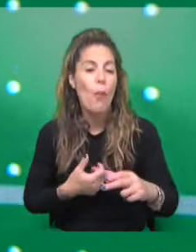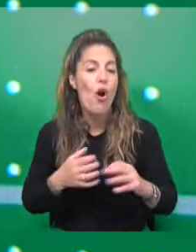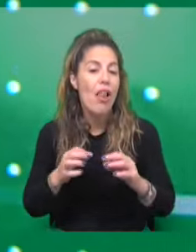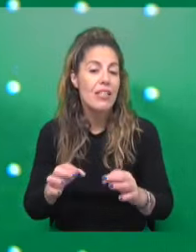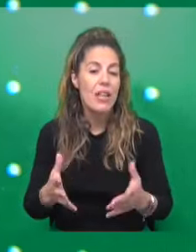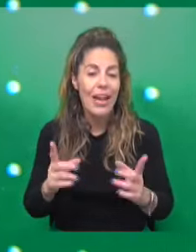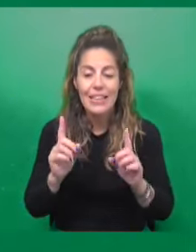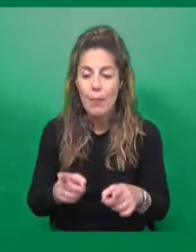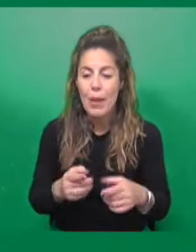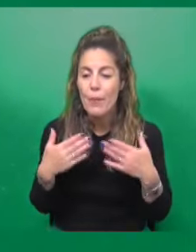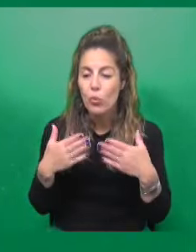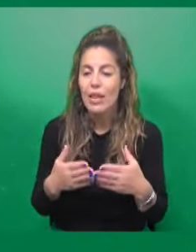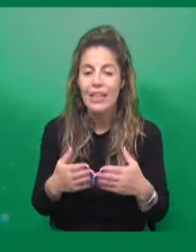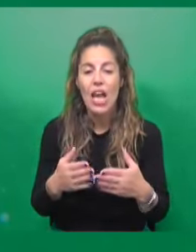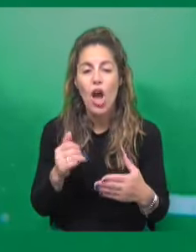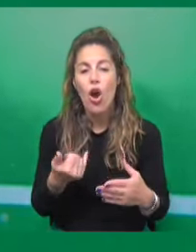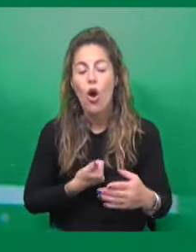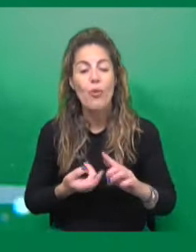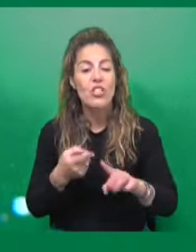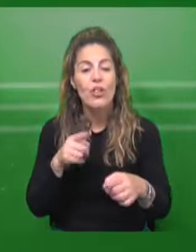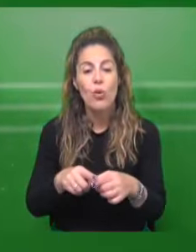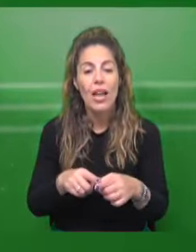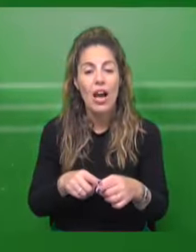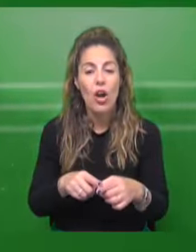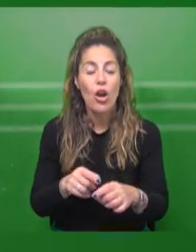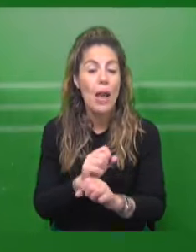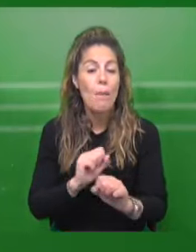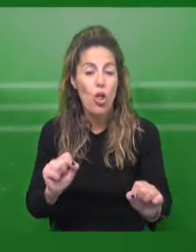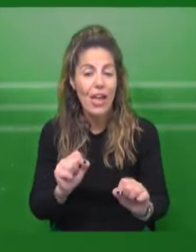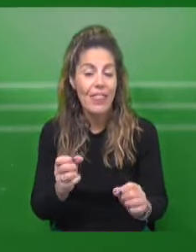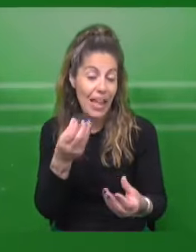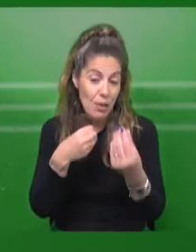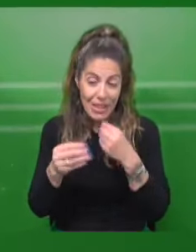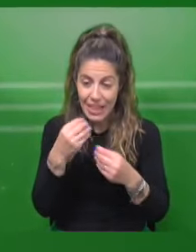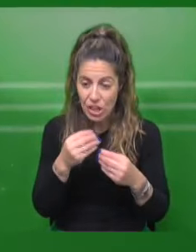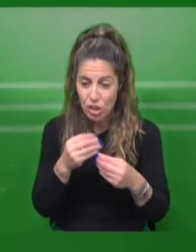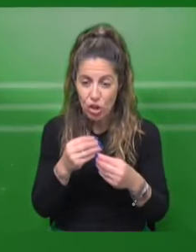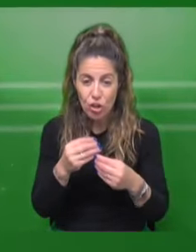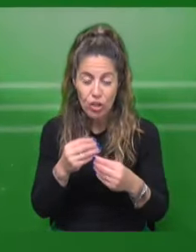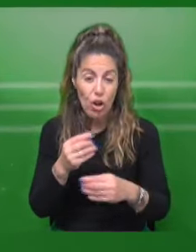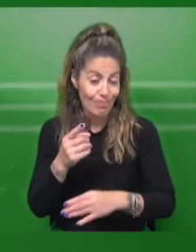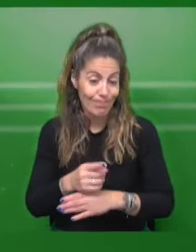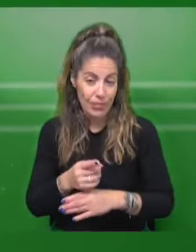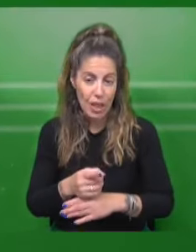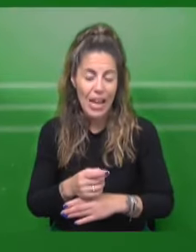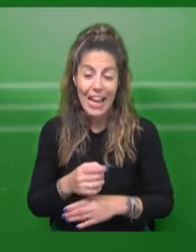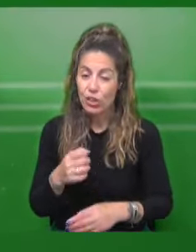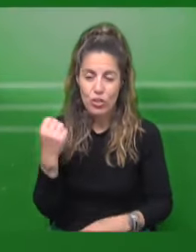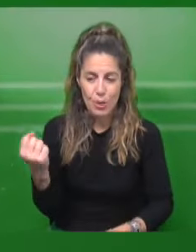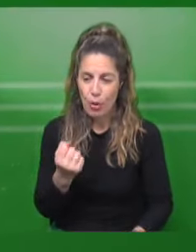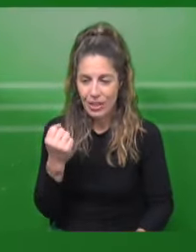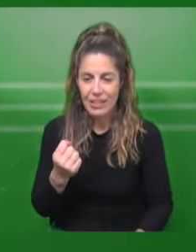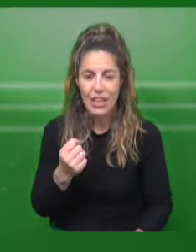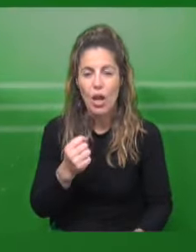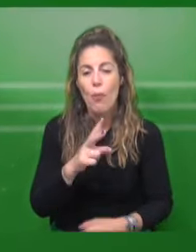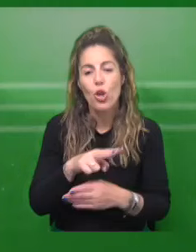otro lado preguntarte también cómo se vincula con la soberanía alimentaria esto y sí es clave porque en realidad Este voy a usar un término un poco viejo des el